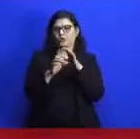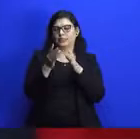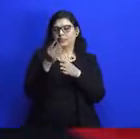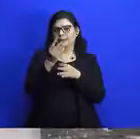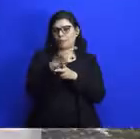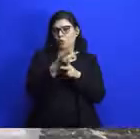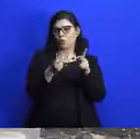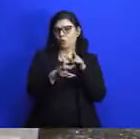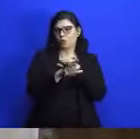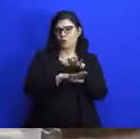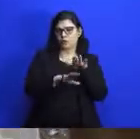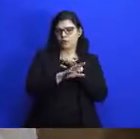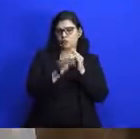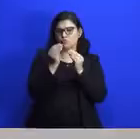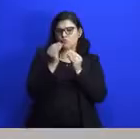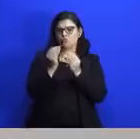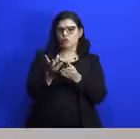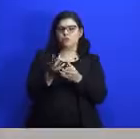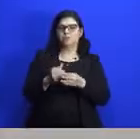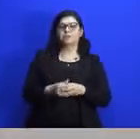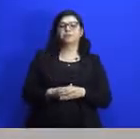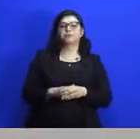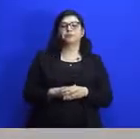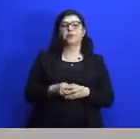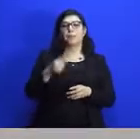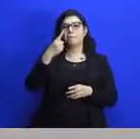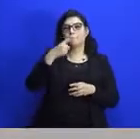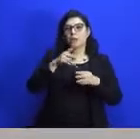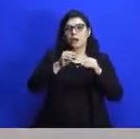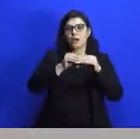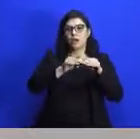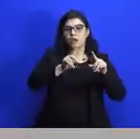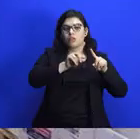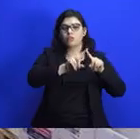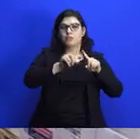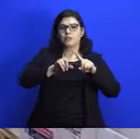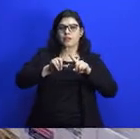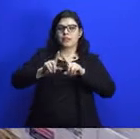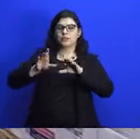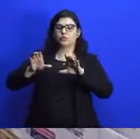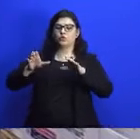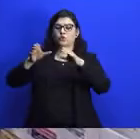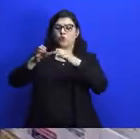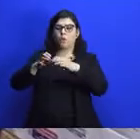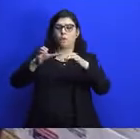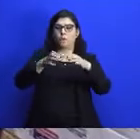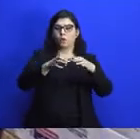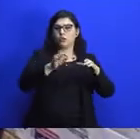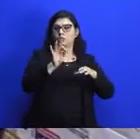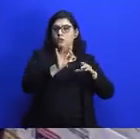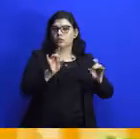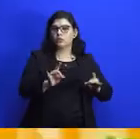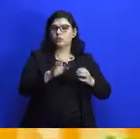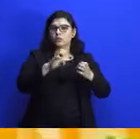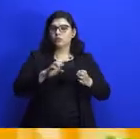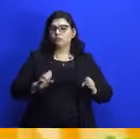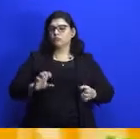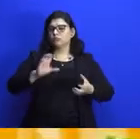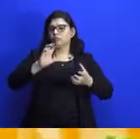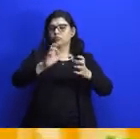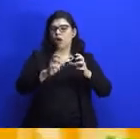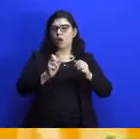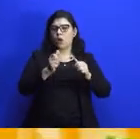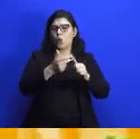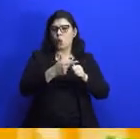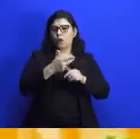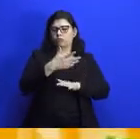y artículos de primera necesidad para distribuirlos en las comunidades damnificadas a causa de desastres naturales. Esto